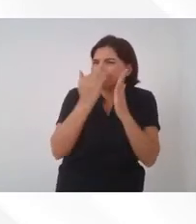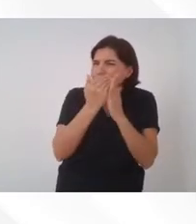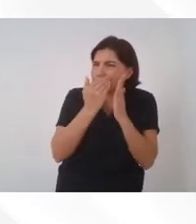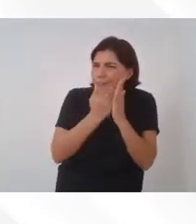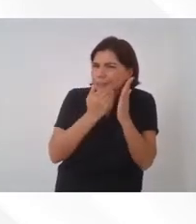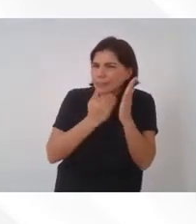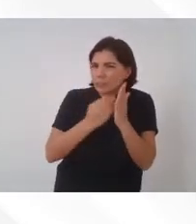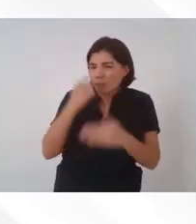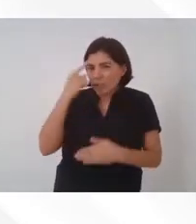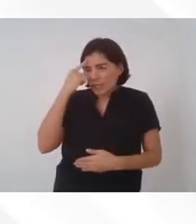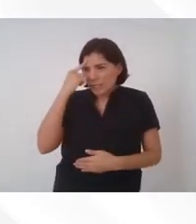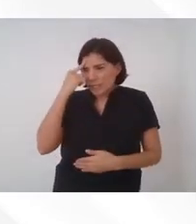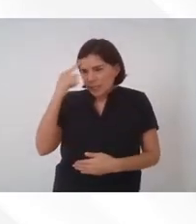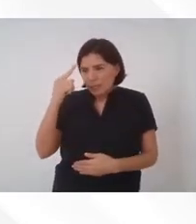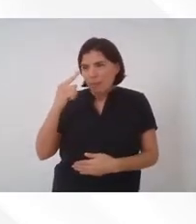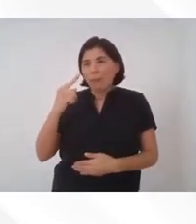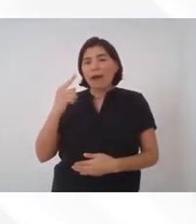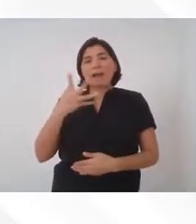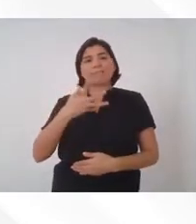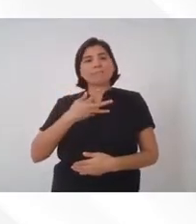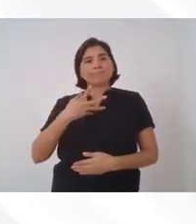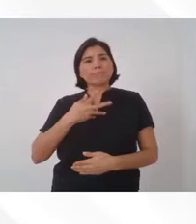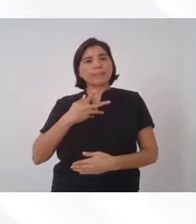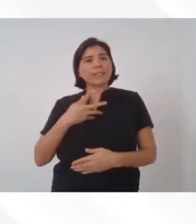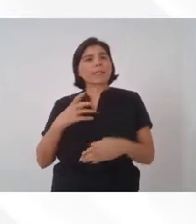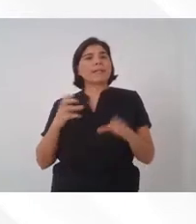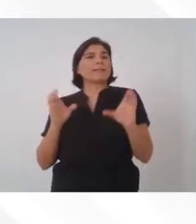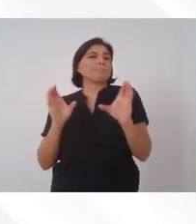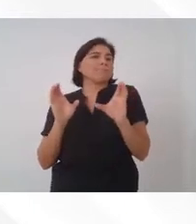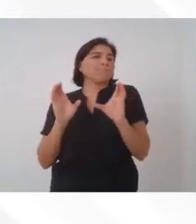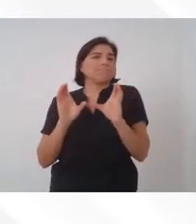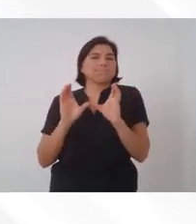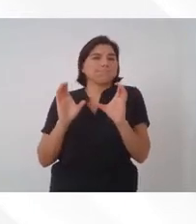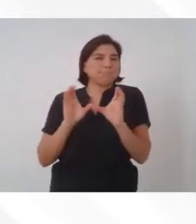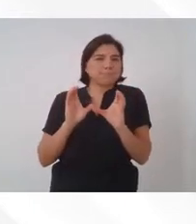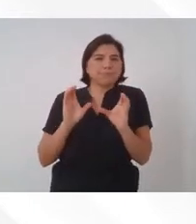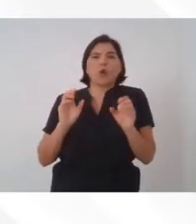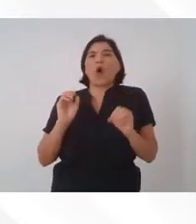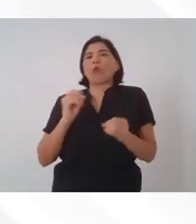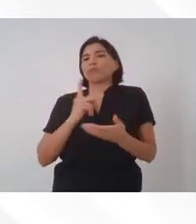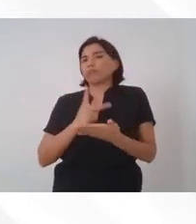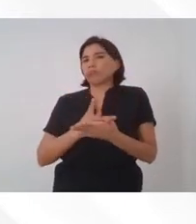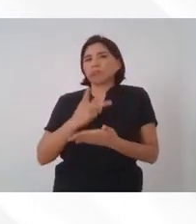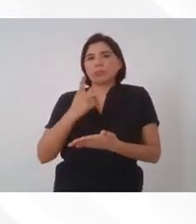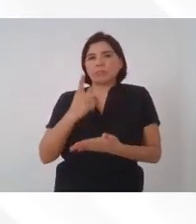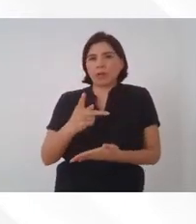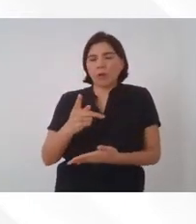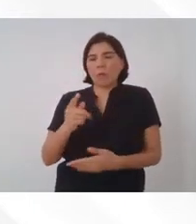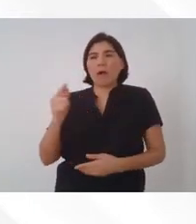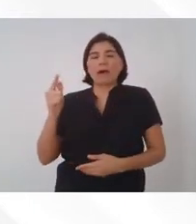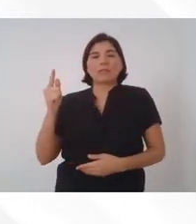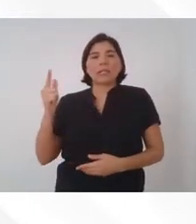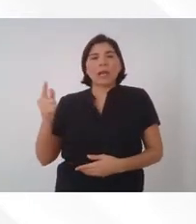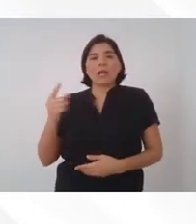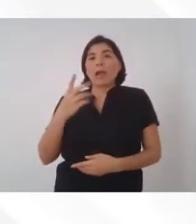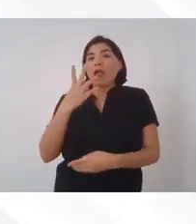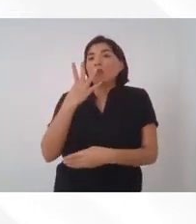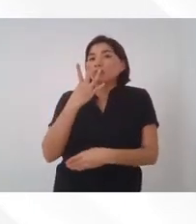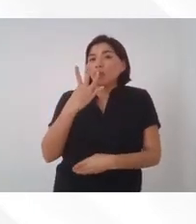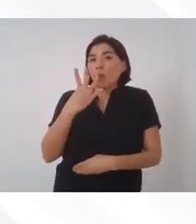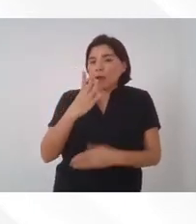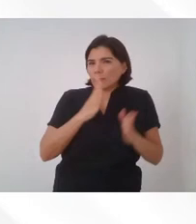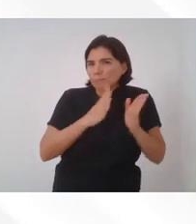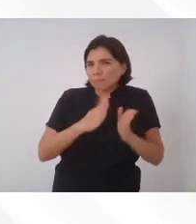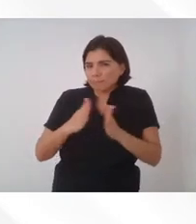la constancia de quienes han llevado los 4 módulos y, bueno, pues un reconocimiento a su esfuerzo, a